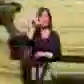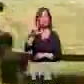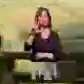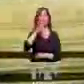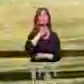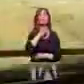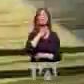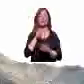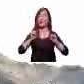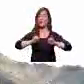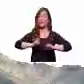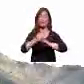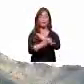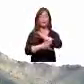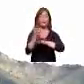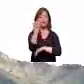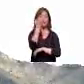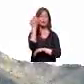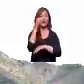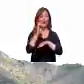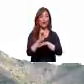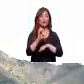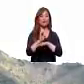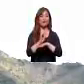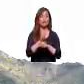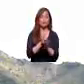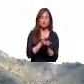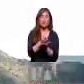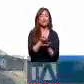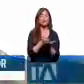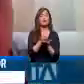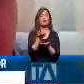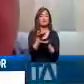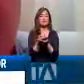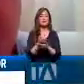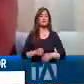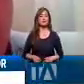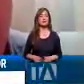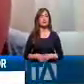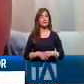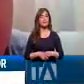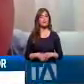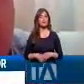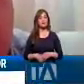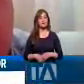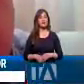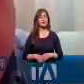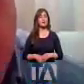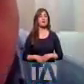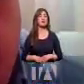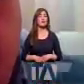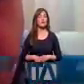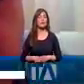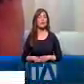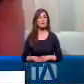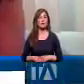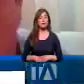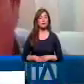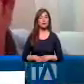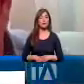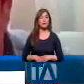agosto, permitirá que países emergentes como Ecuador inyecten recursos a la economía. Se le ayuda de manera directa al